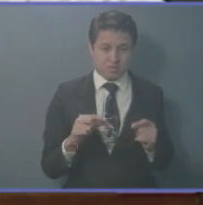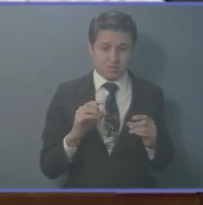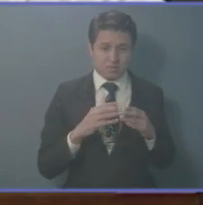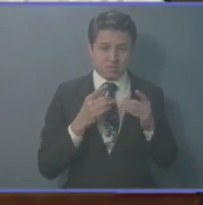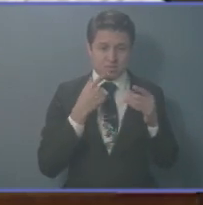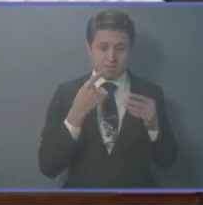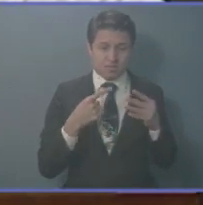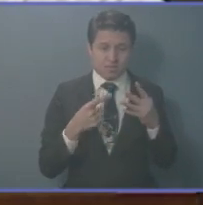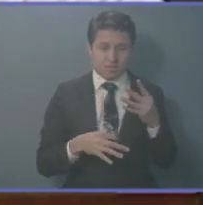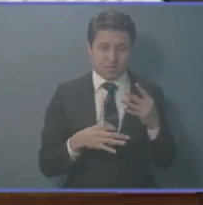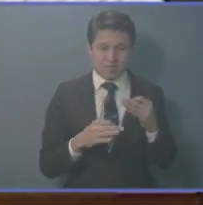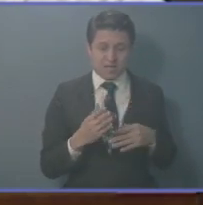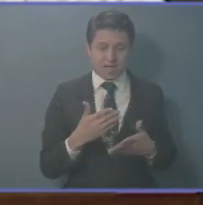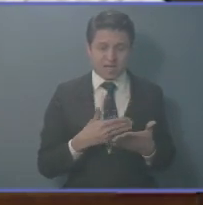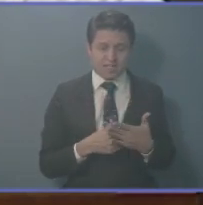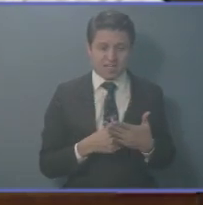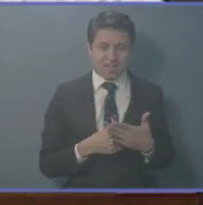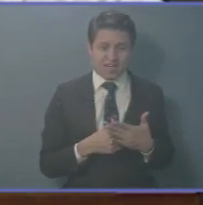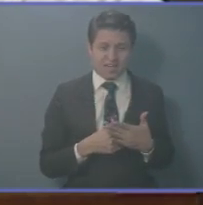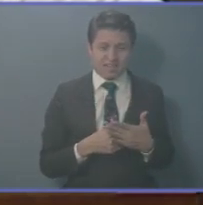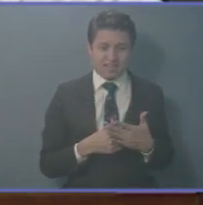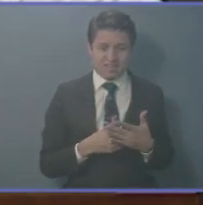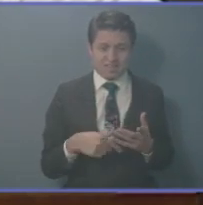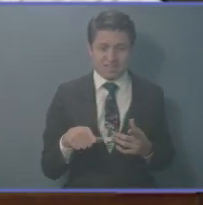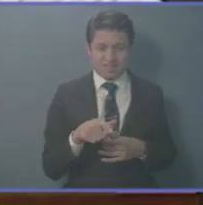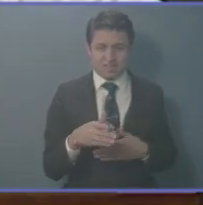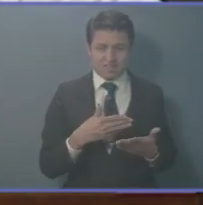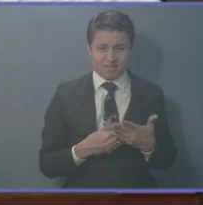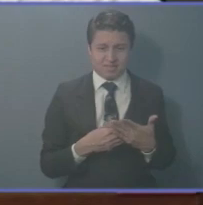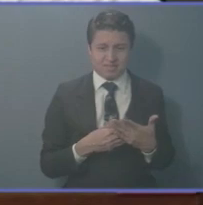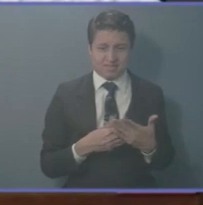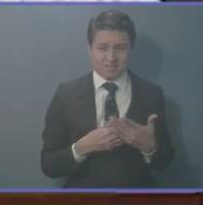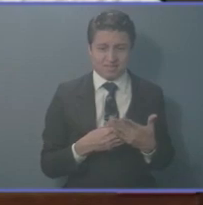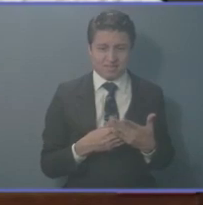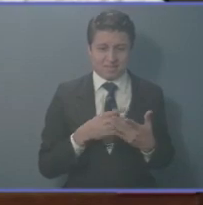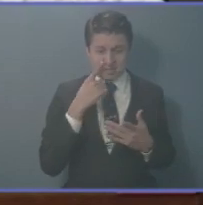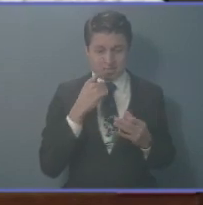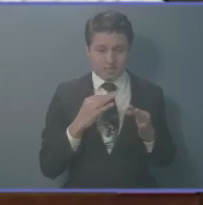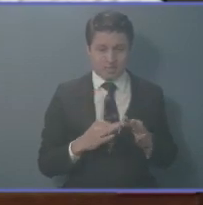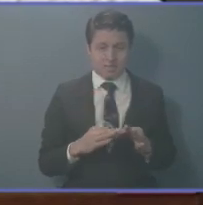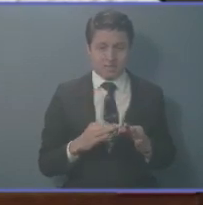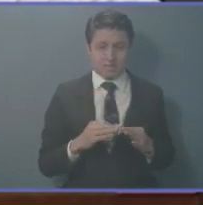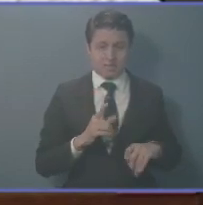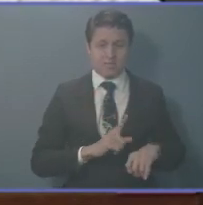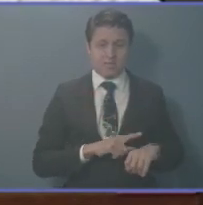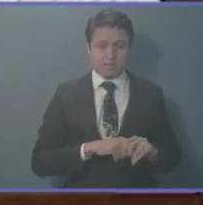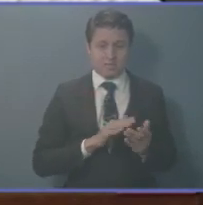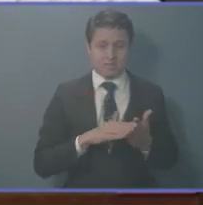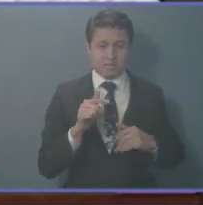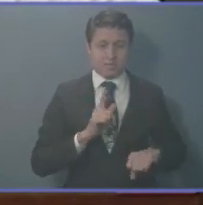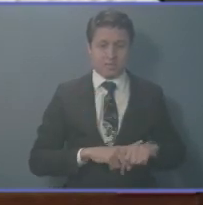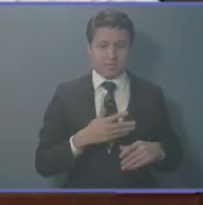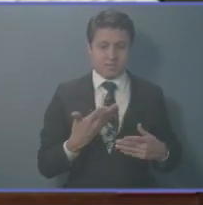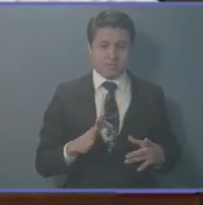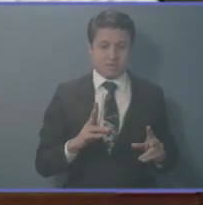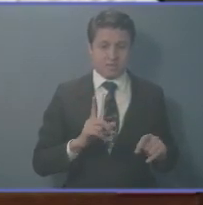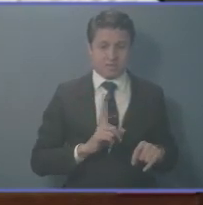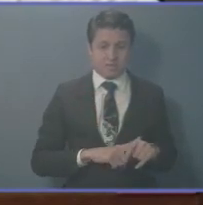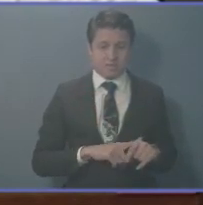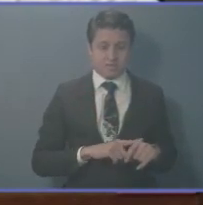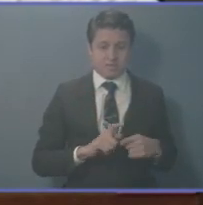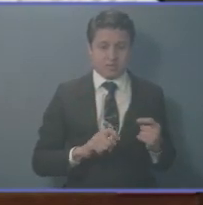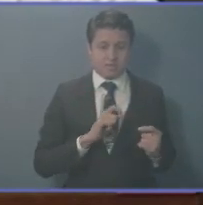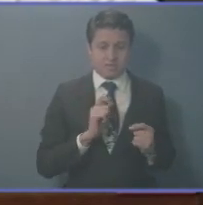certeza el estado de salud, todo lo cual será valorado atendiendo a los criterios de alta contemplados en los lineamientos técnicos de la